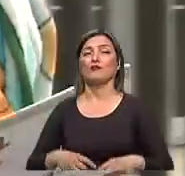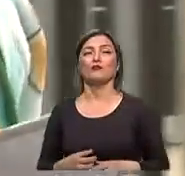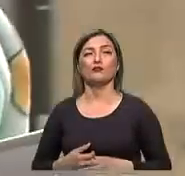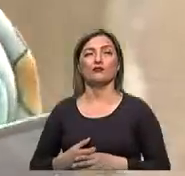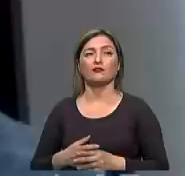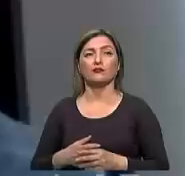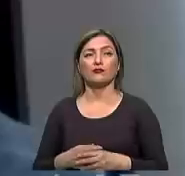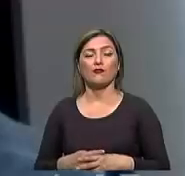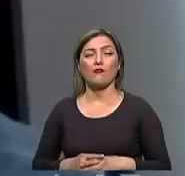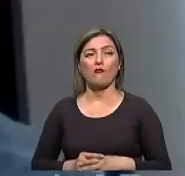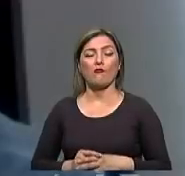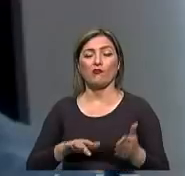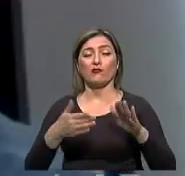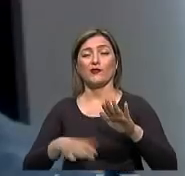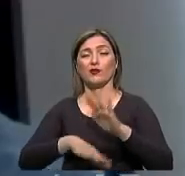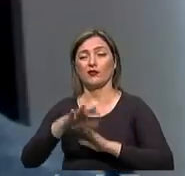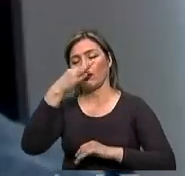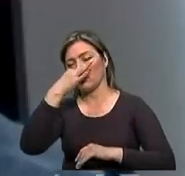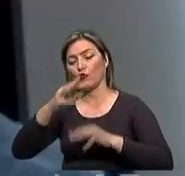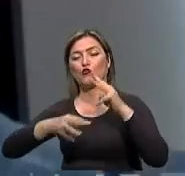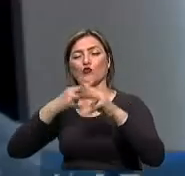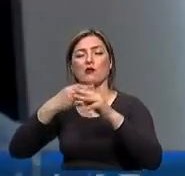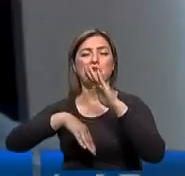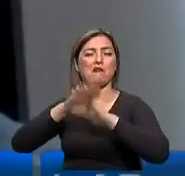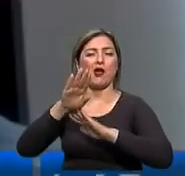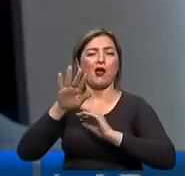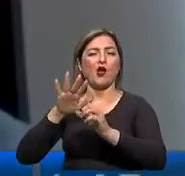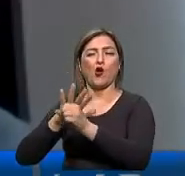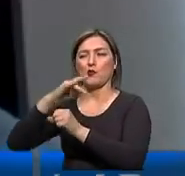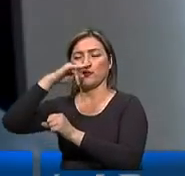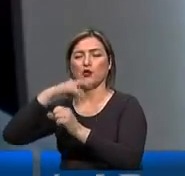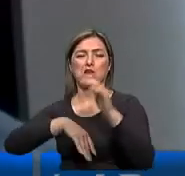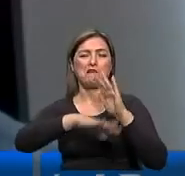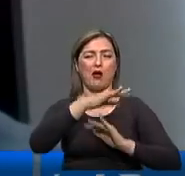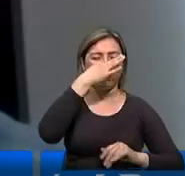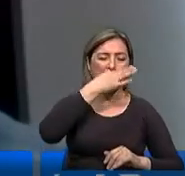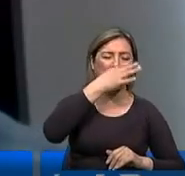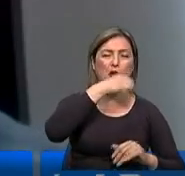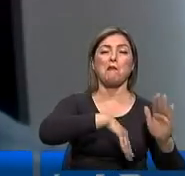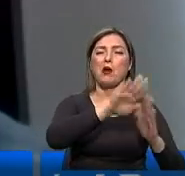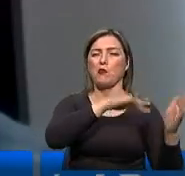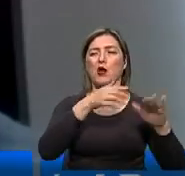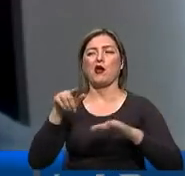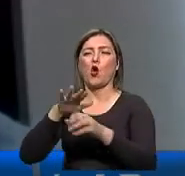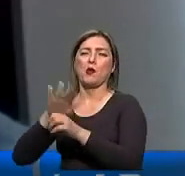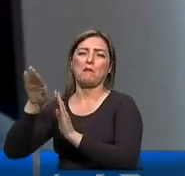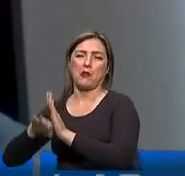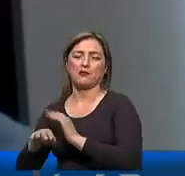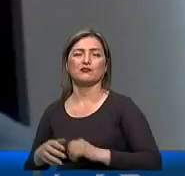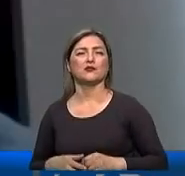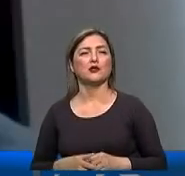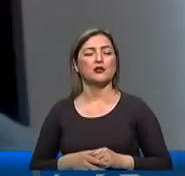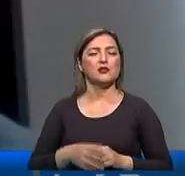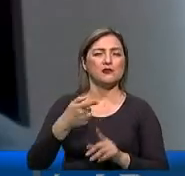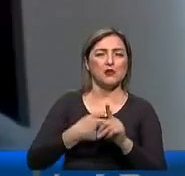más reportes de muertes por influenza a nivel mundial que por COVID en niños. Y normalmente nos la colocamos en los meses fríos, en los meses